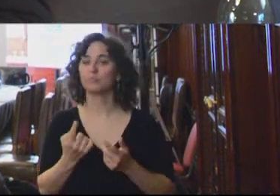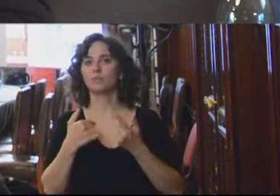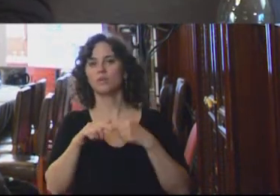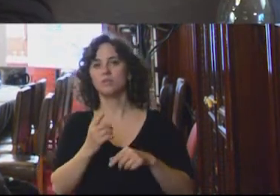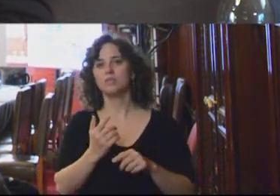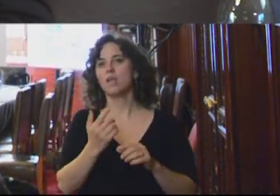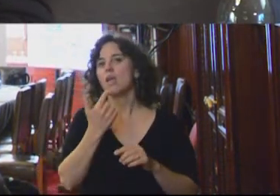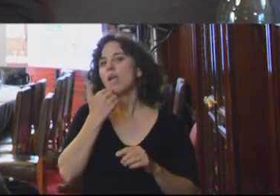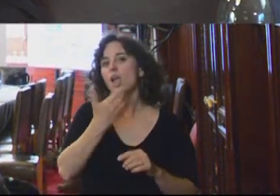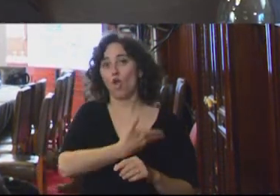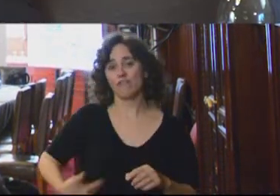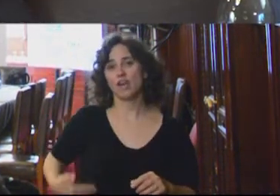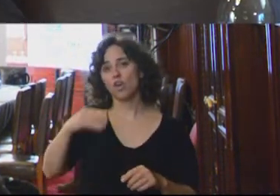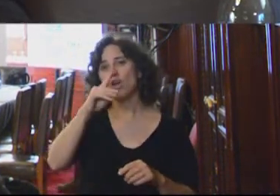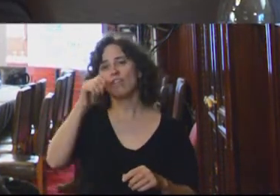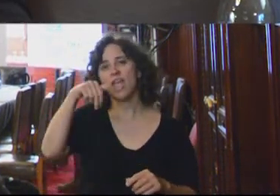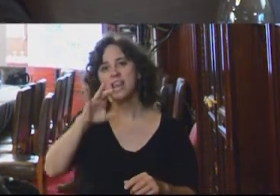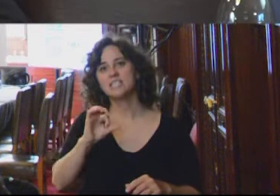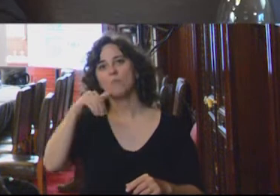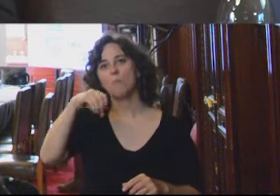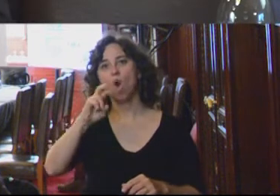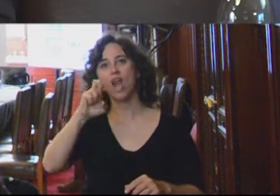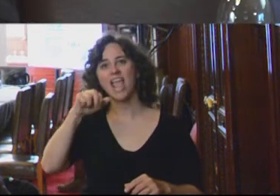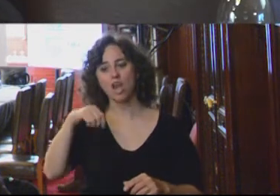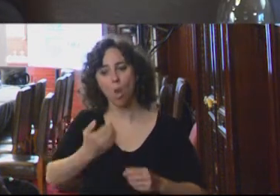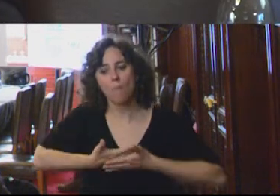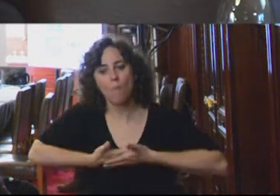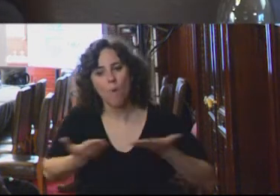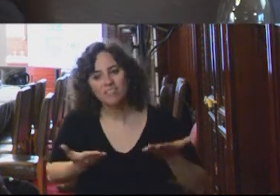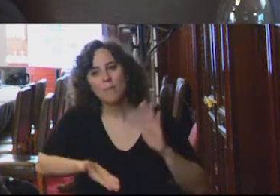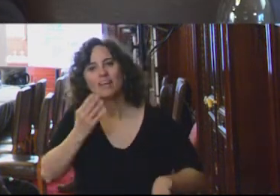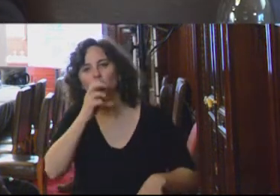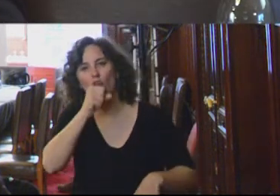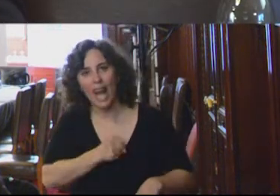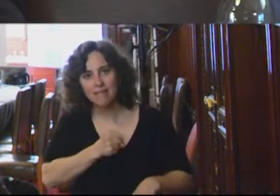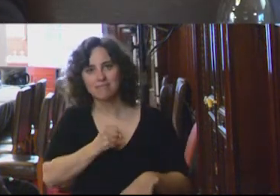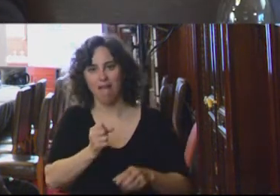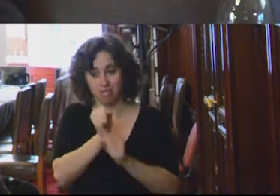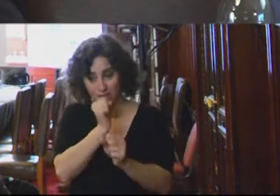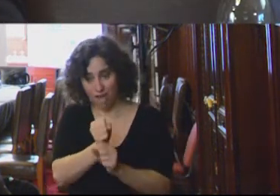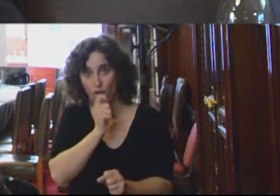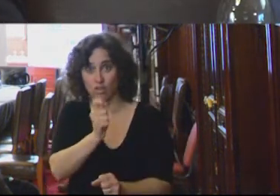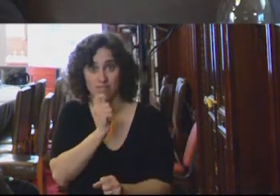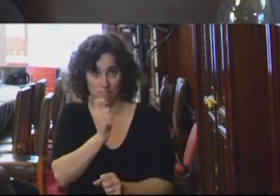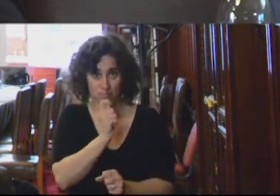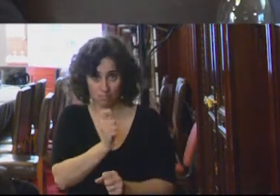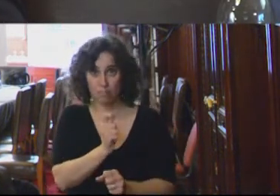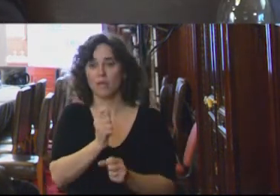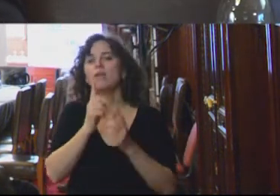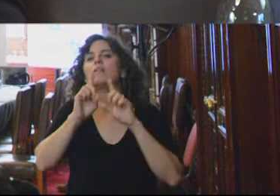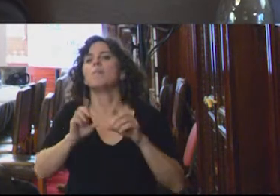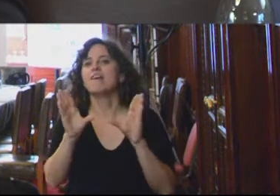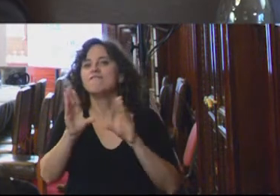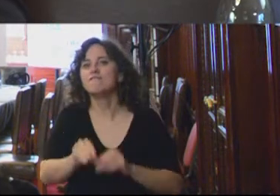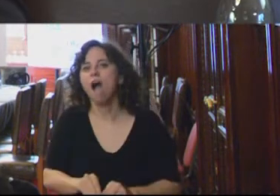presidente Lenín Moreno y una vez que se ha dado muestras de una mayor tolerancia al trabajo de los medios de comunicación y una reducción